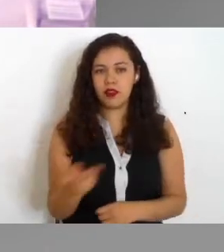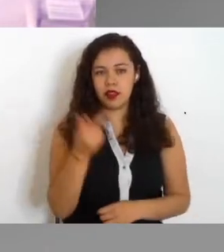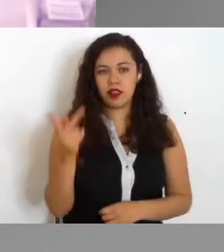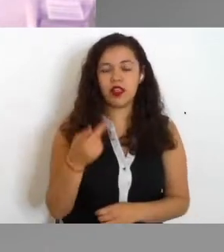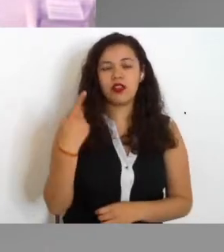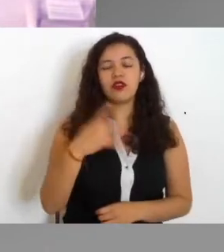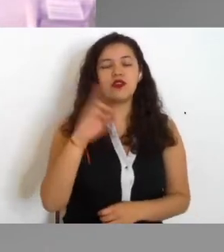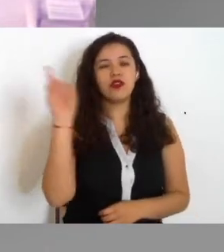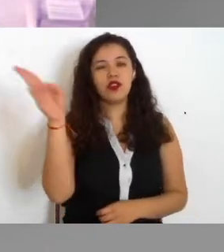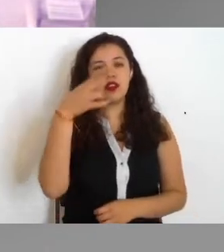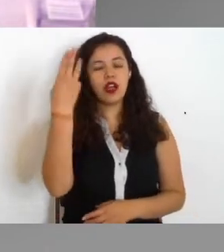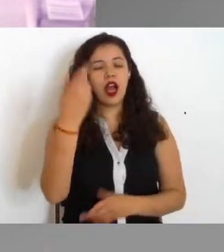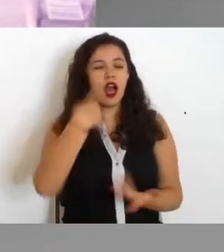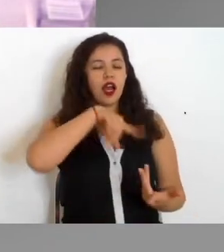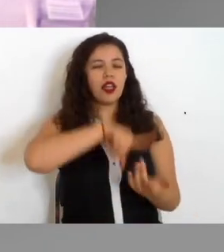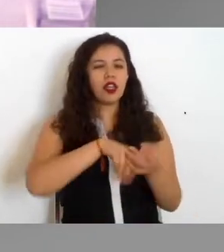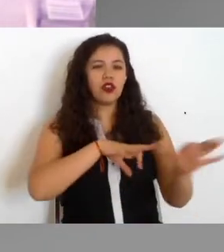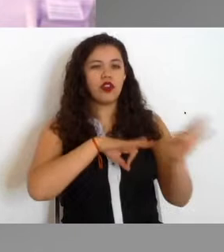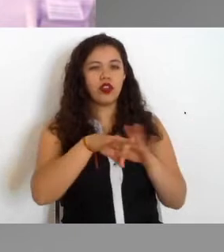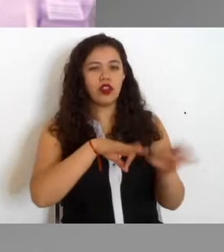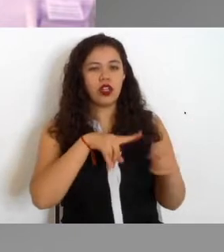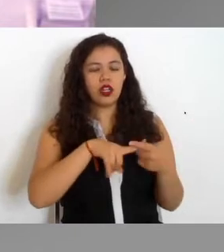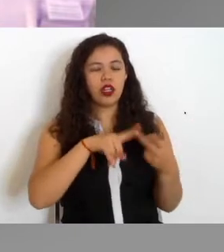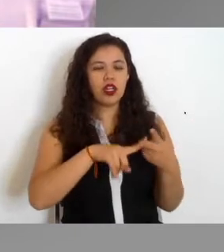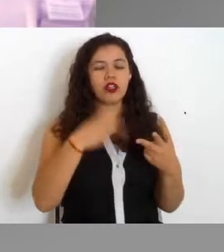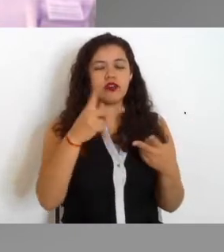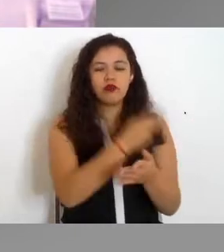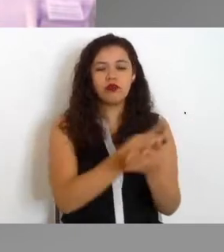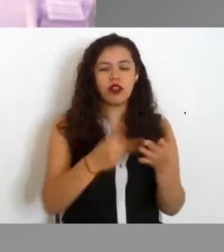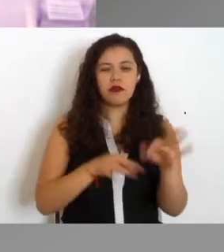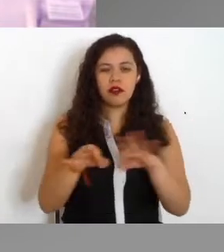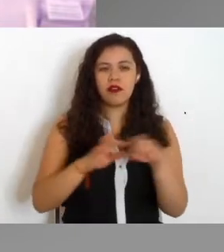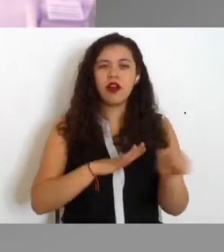universidades donde están trabajando y cuál es el programa que trabaja?